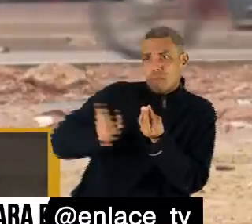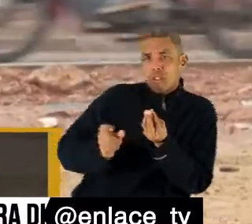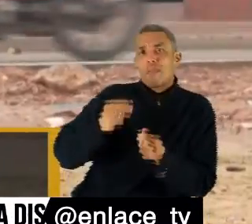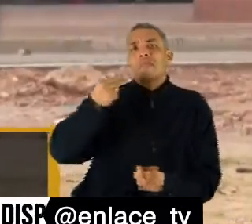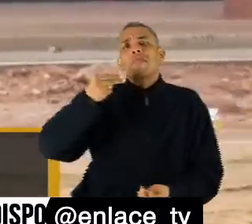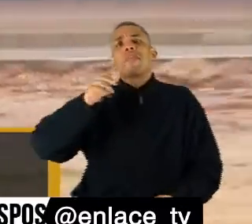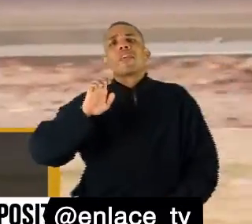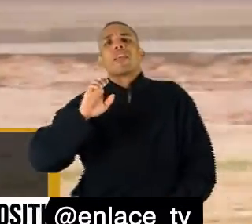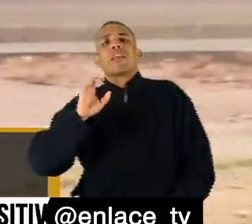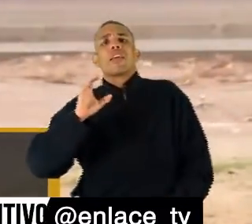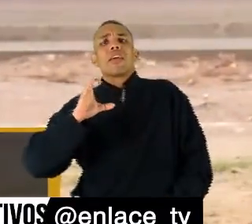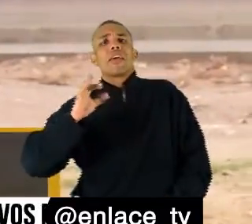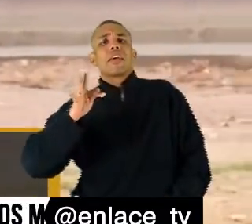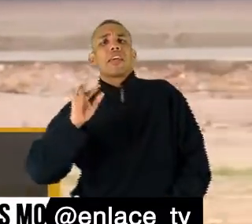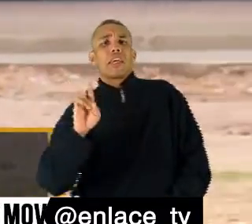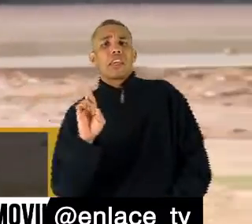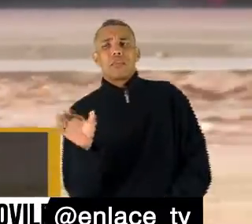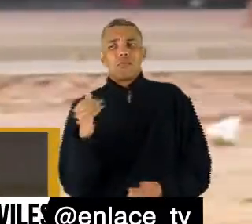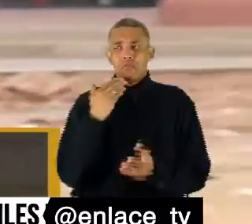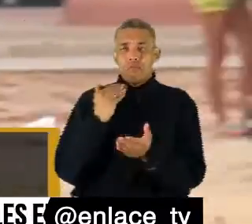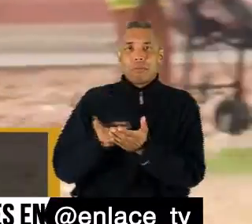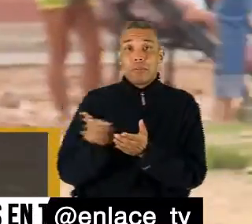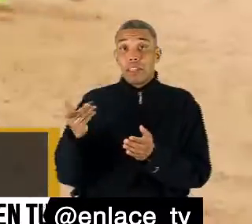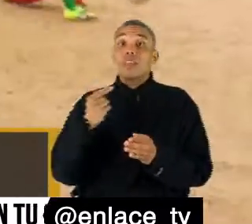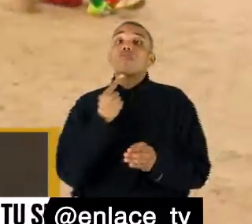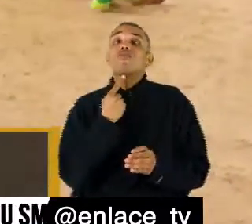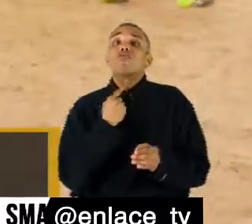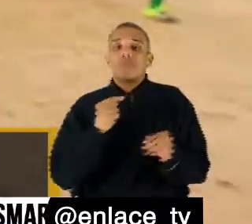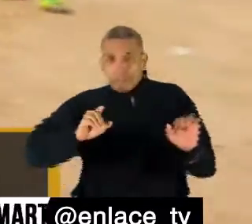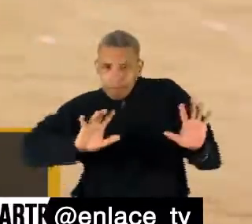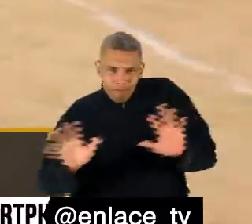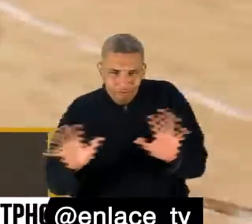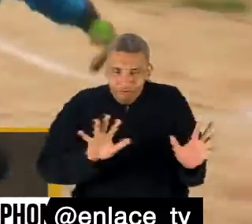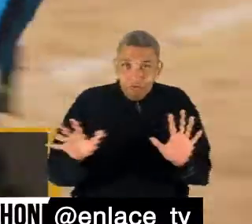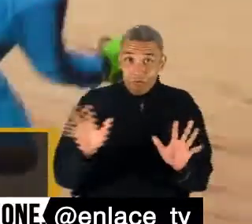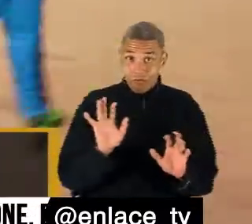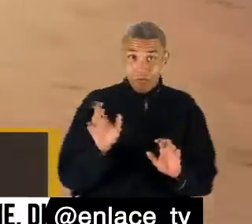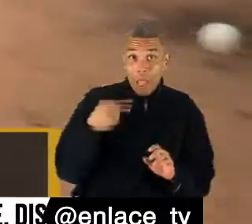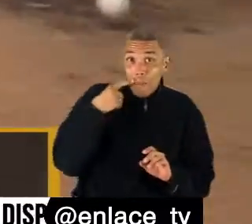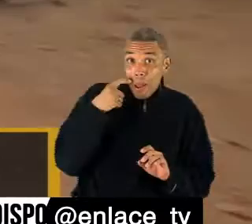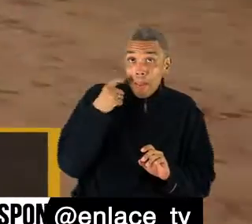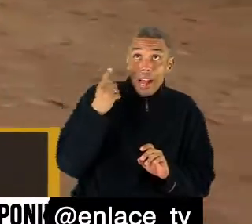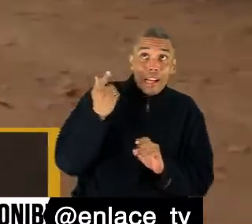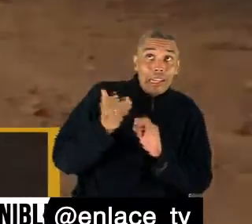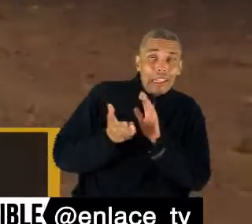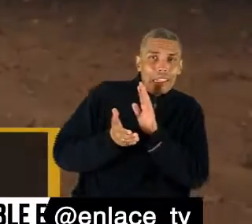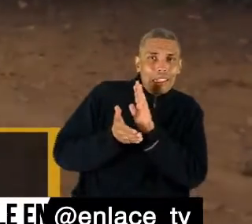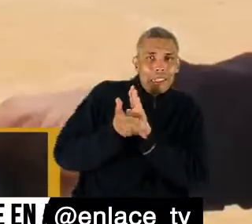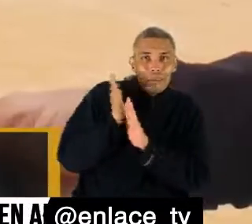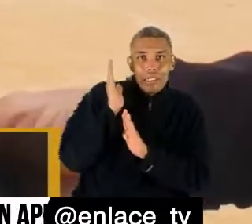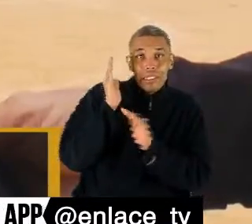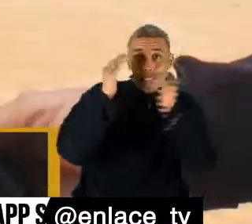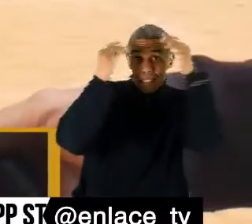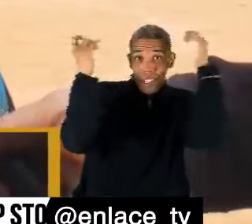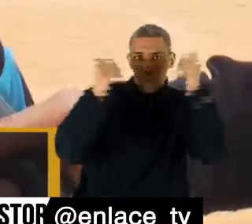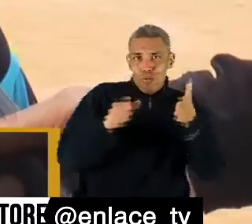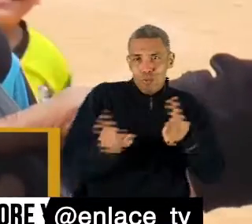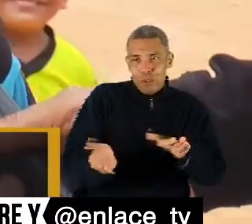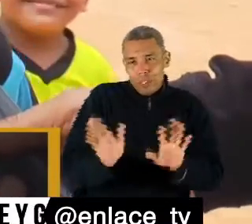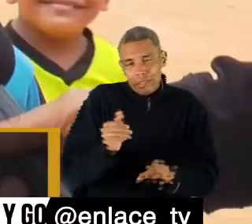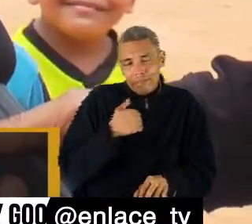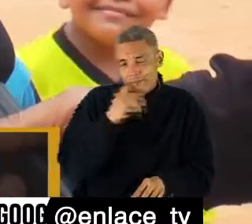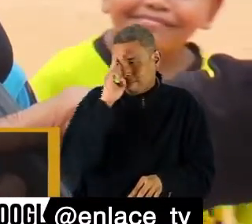Dice que le encanta el fútbol y la posición en la que juega, juego que le dedica a su padre quien está en el cielo. Estuvo apretado, no nos hicieron ni un